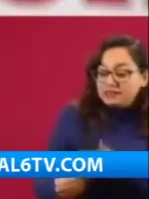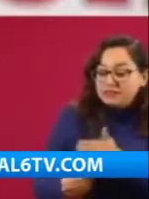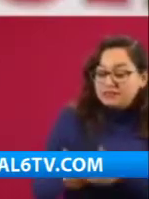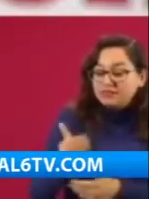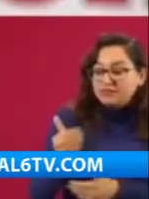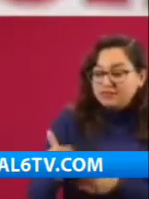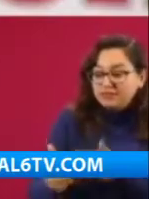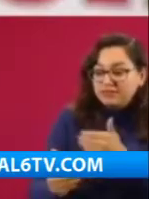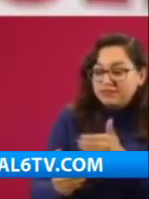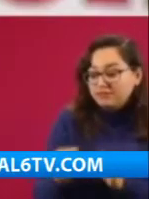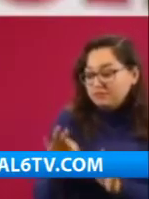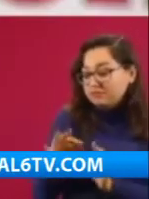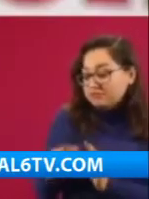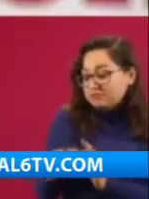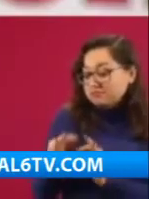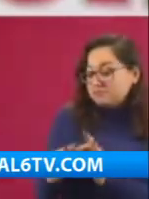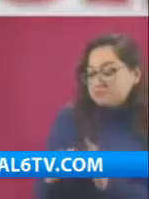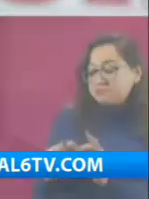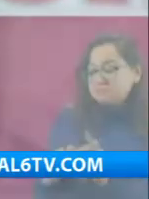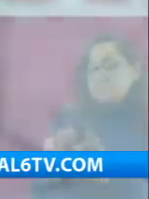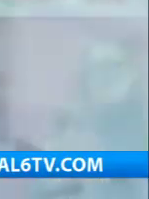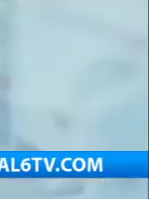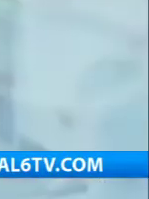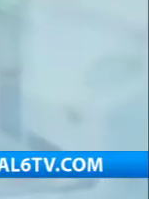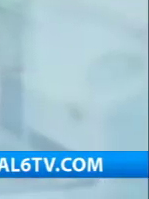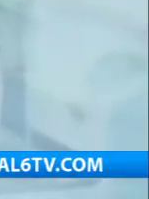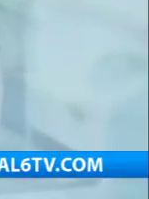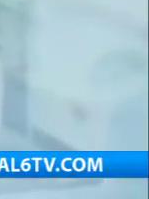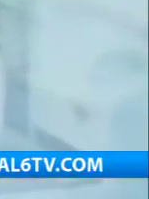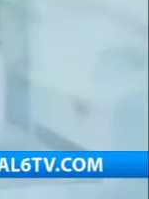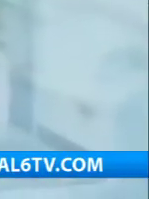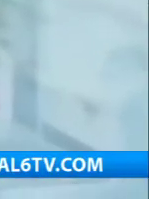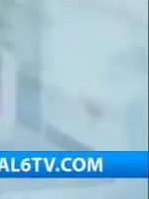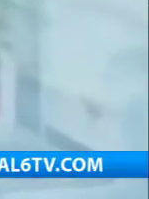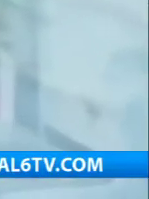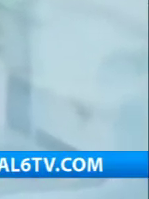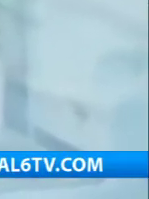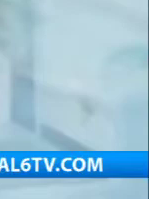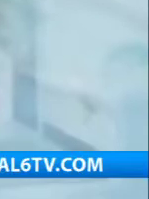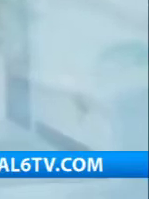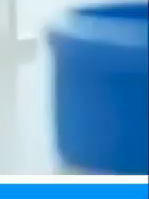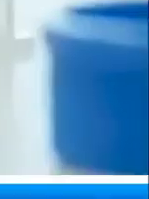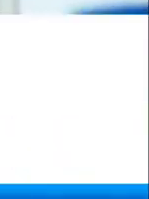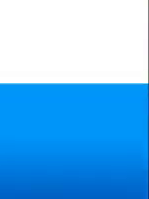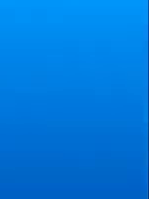exactamente si ya hay algún plan de llegada. Para Canal 6, Mariel Figueroa.